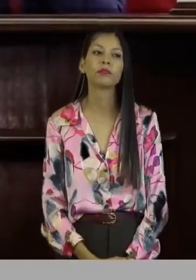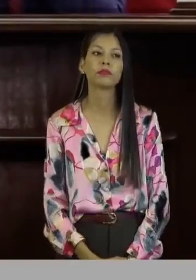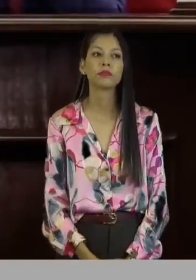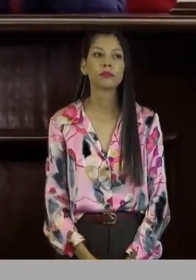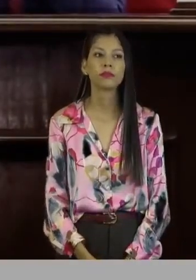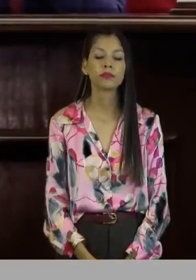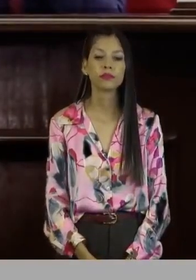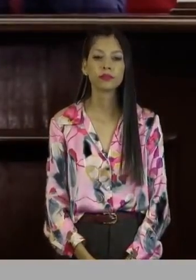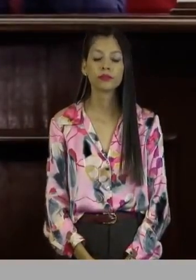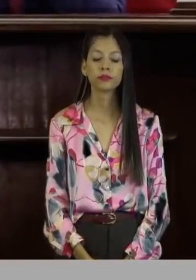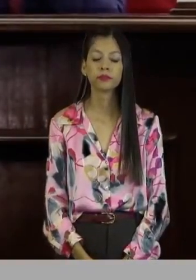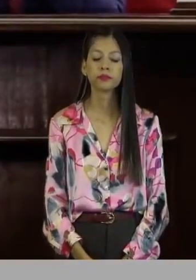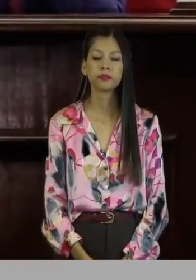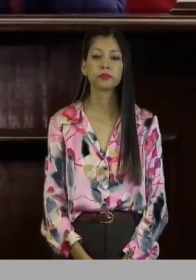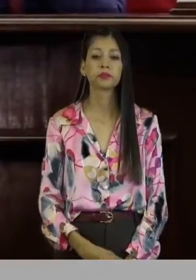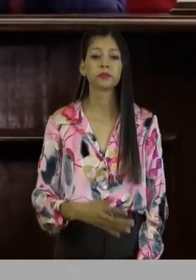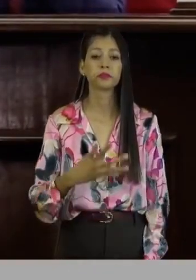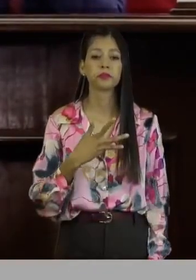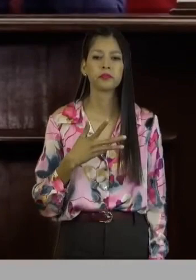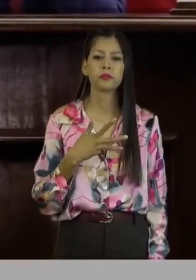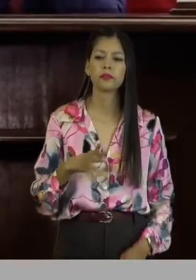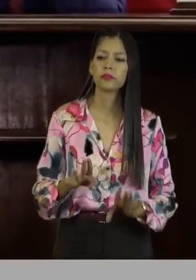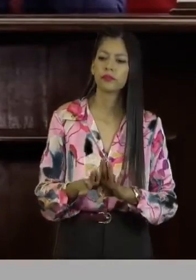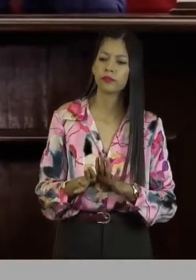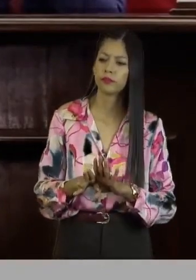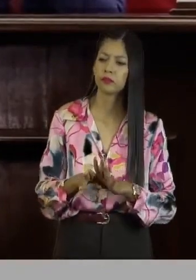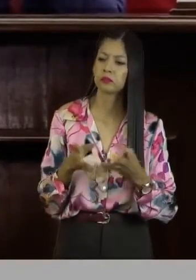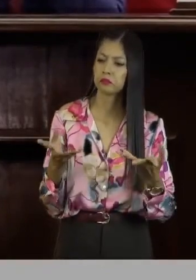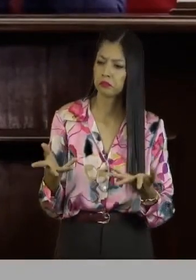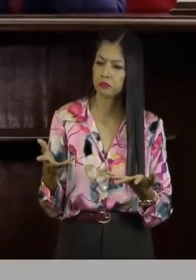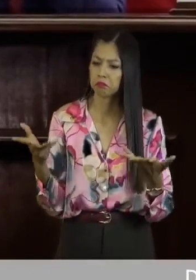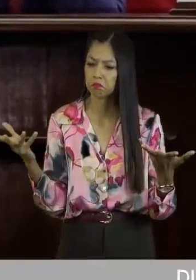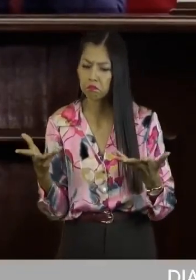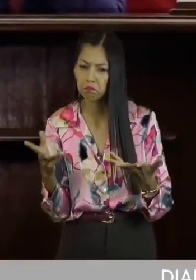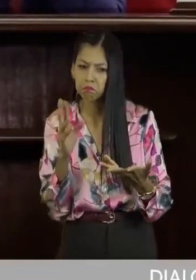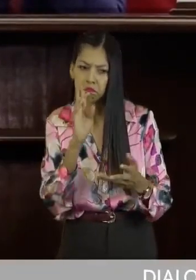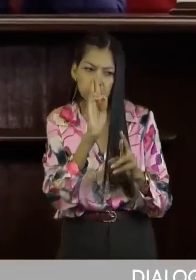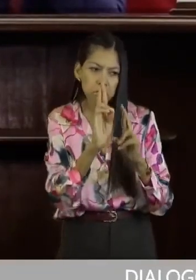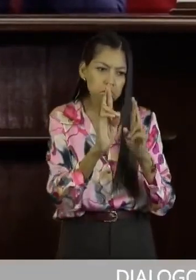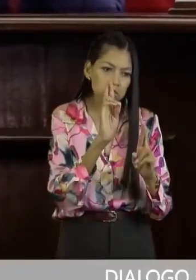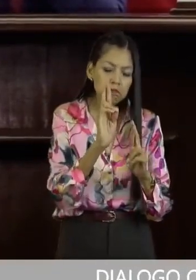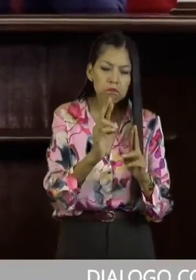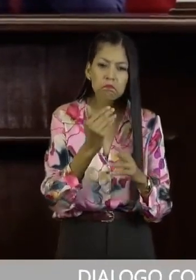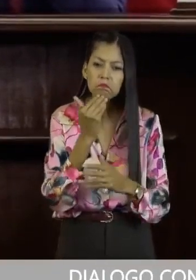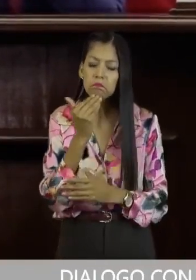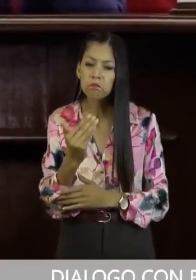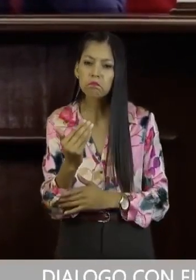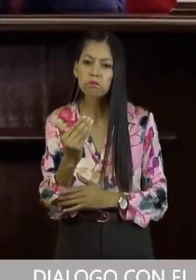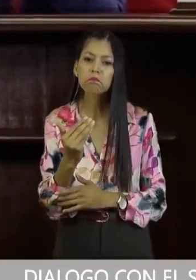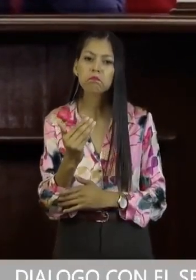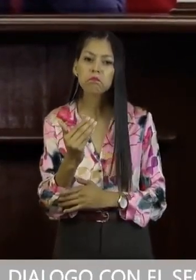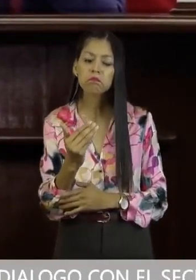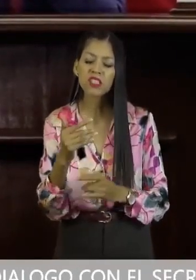han tenido un comportamiento histórico en materia de respeto a los derechos humanos.